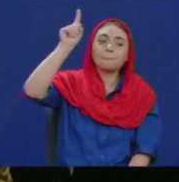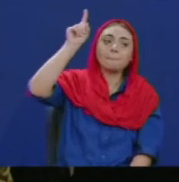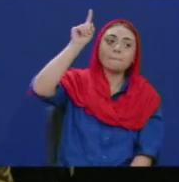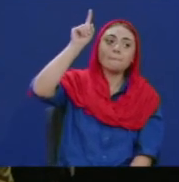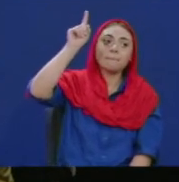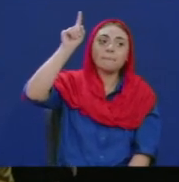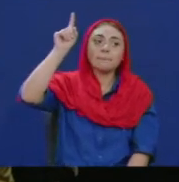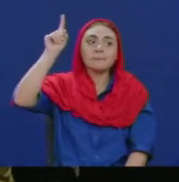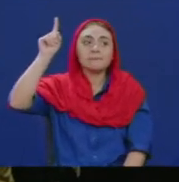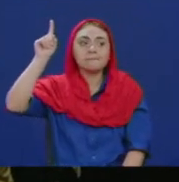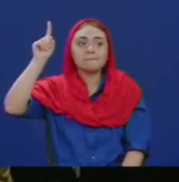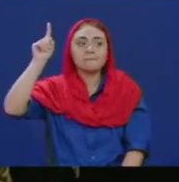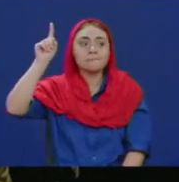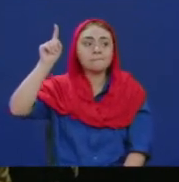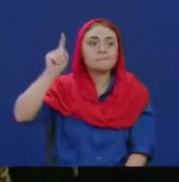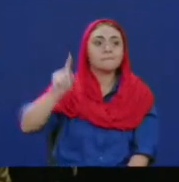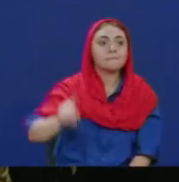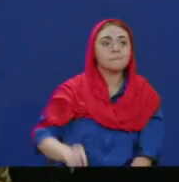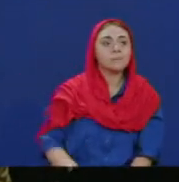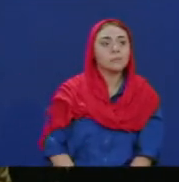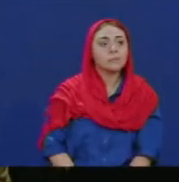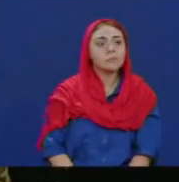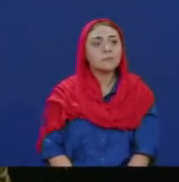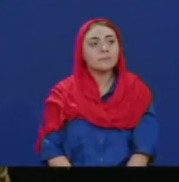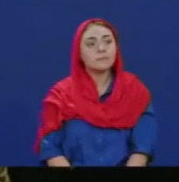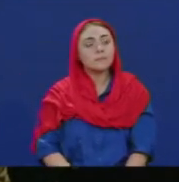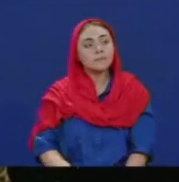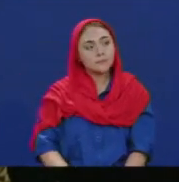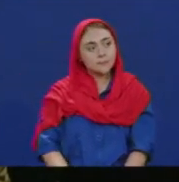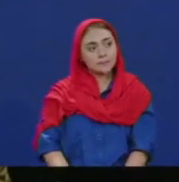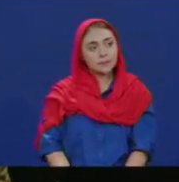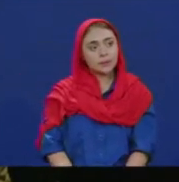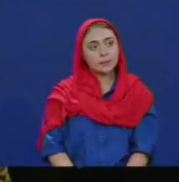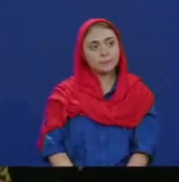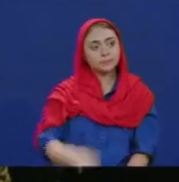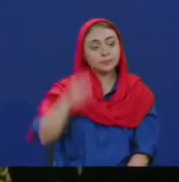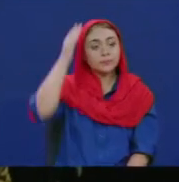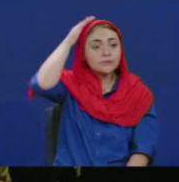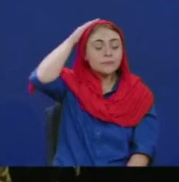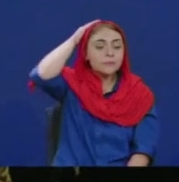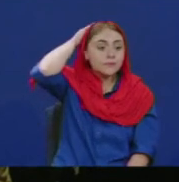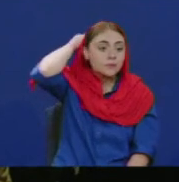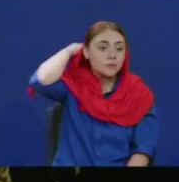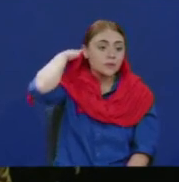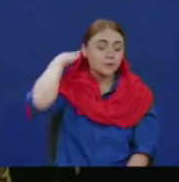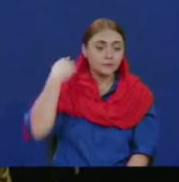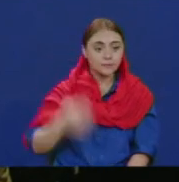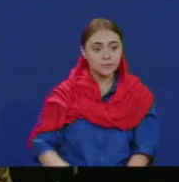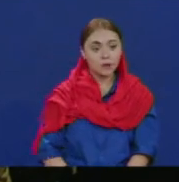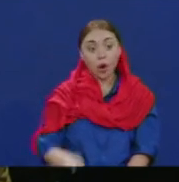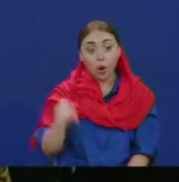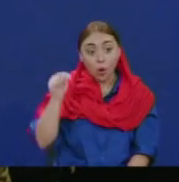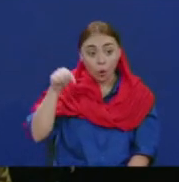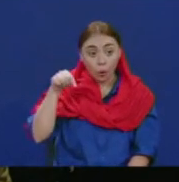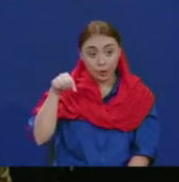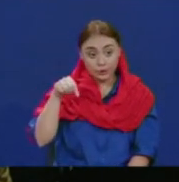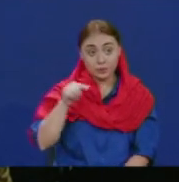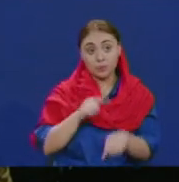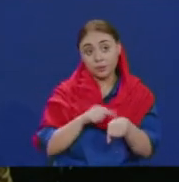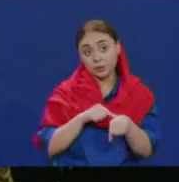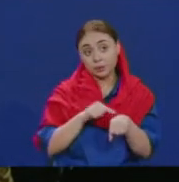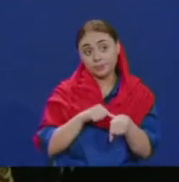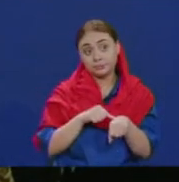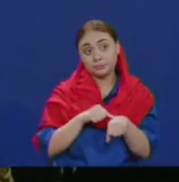Ese ambiente precioso que el Señor nos concede, y pues viendo los milagros que Dios estaba haciendo en esta